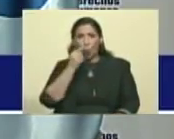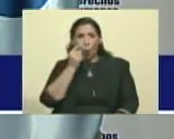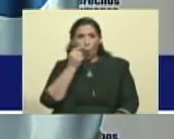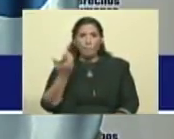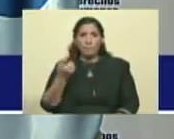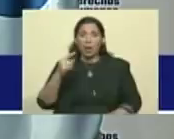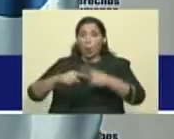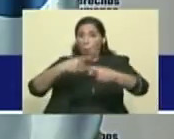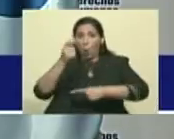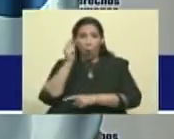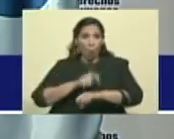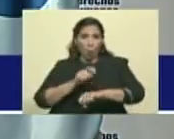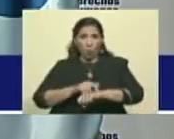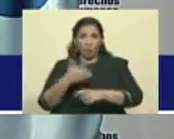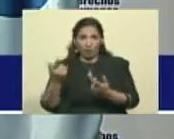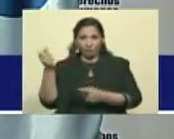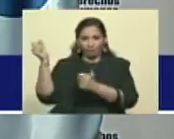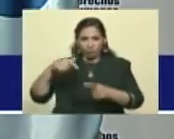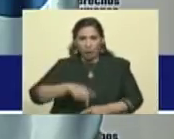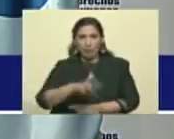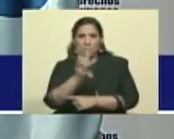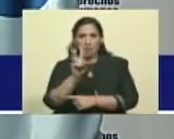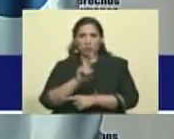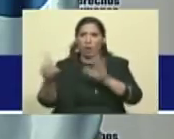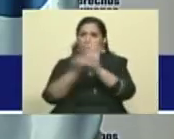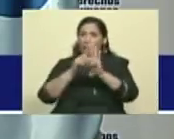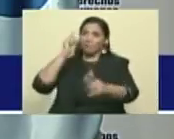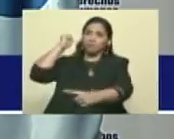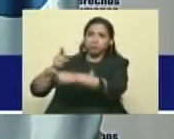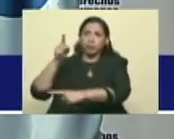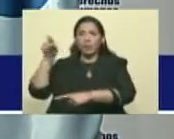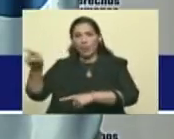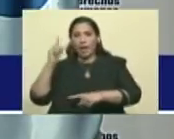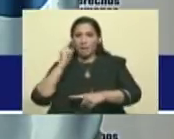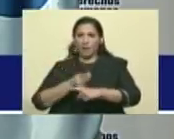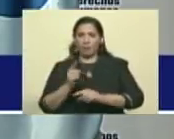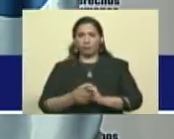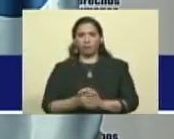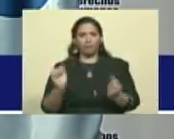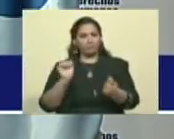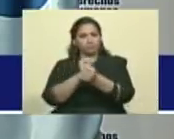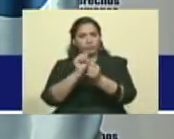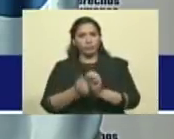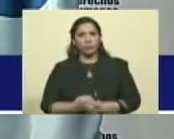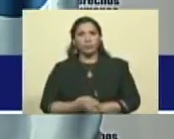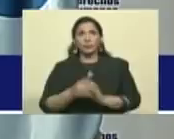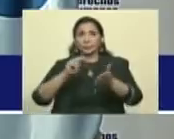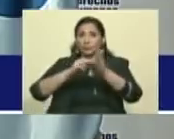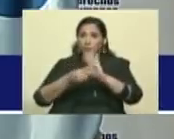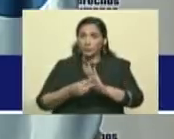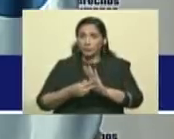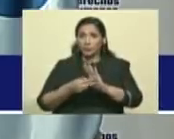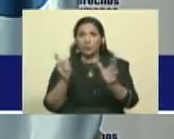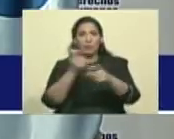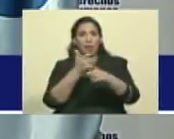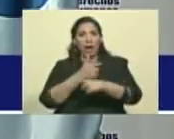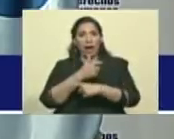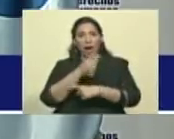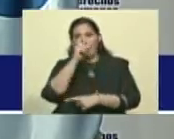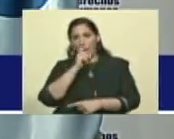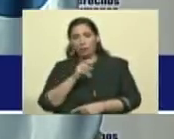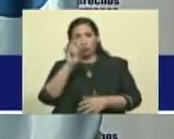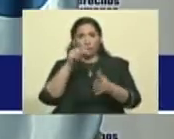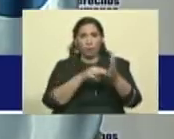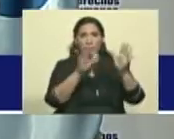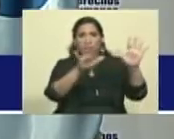Sin embargo, yo quiero hablar a nivel de datos genéricos totales. Desde agosto del 2017,